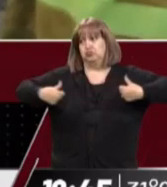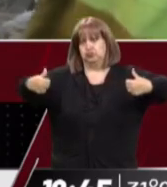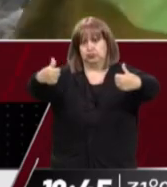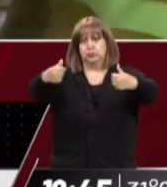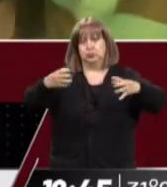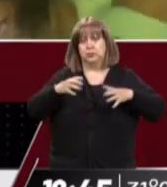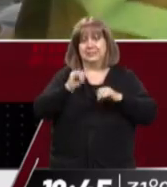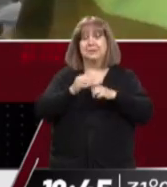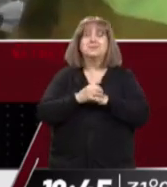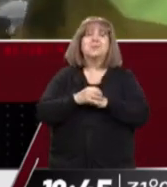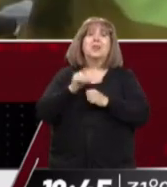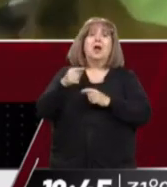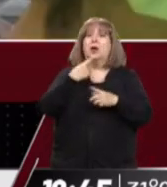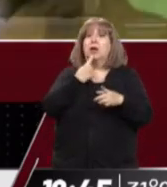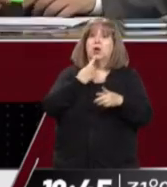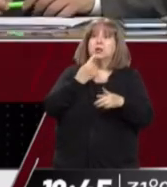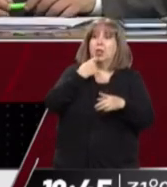excelente vamos a quedarnos acá cualquier novedad les comentamos